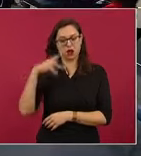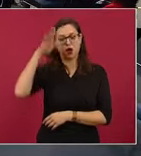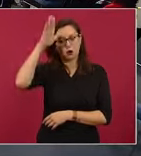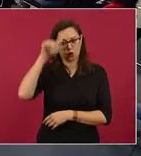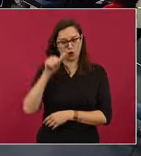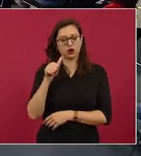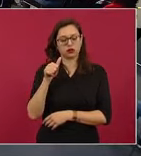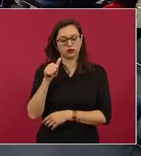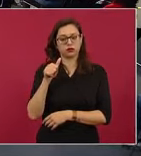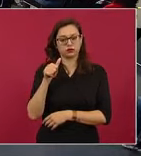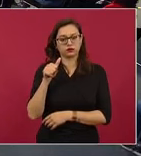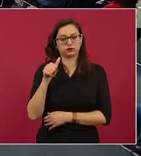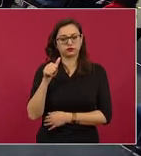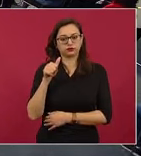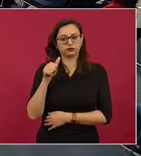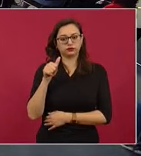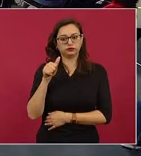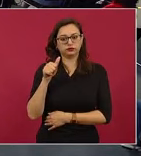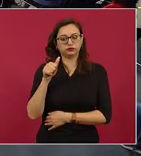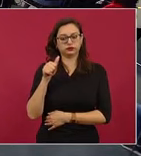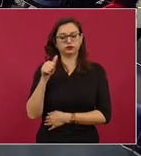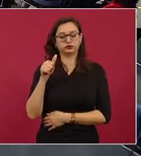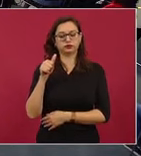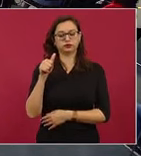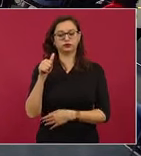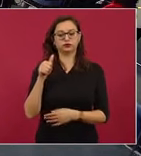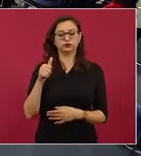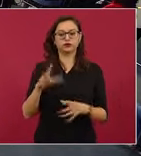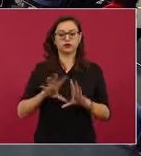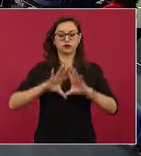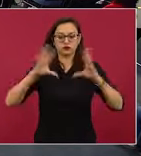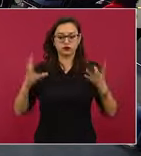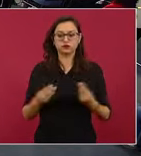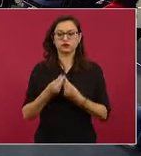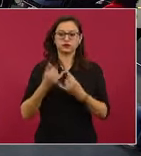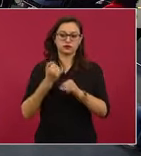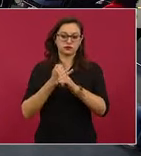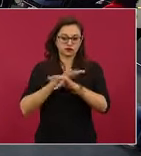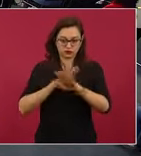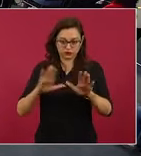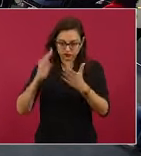para que se tengan elementos, ¿no? Saber